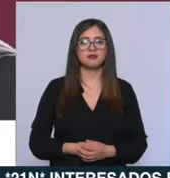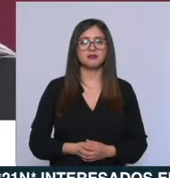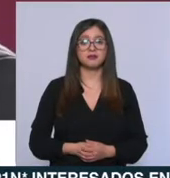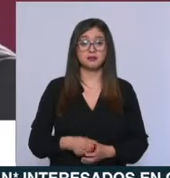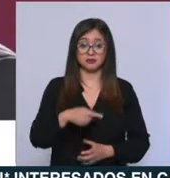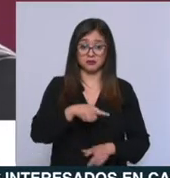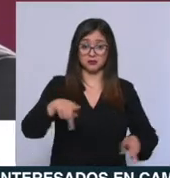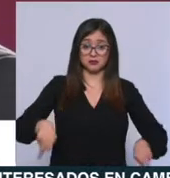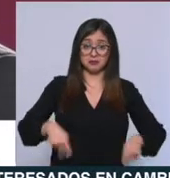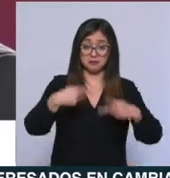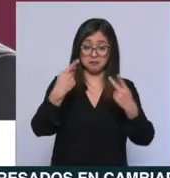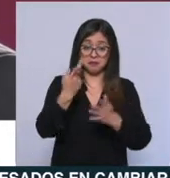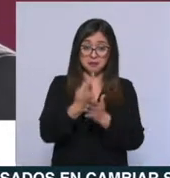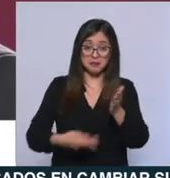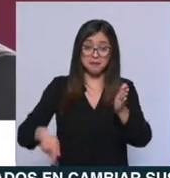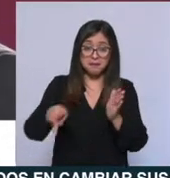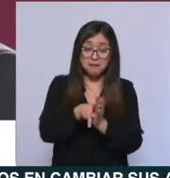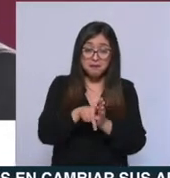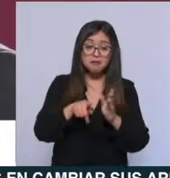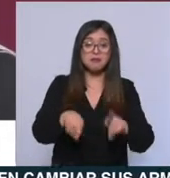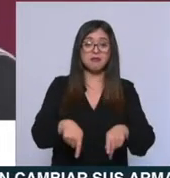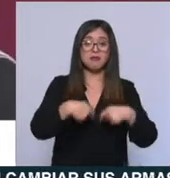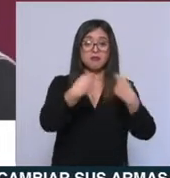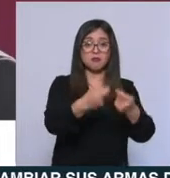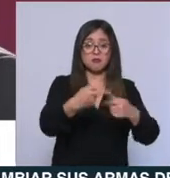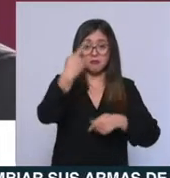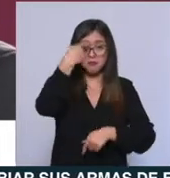venta de plazas, no va a haber